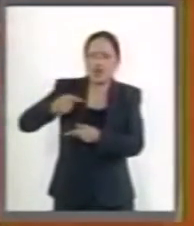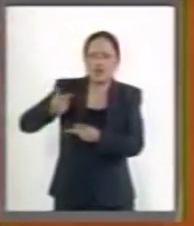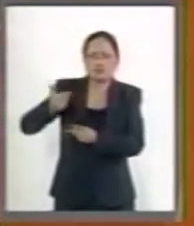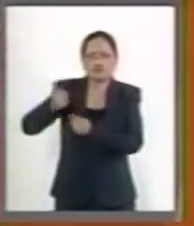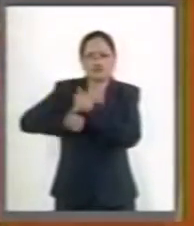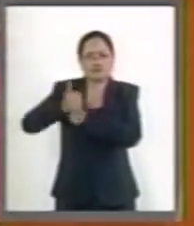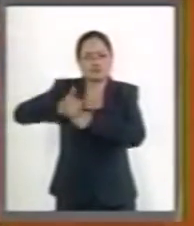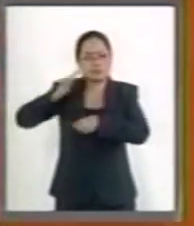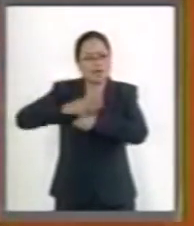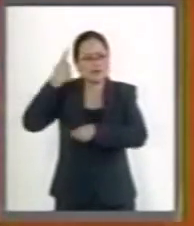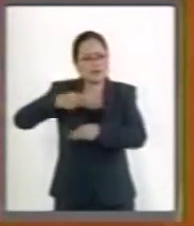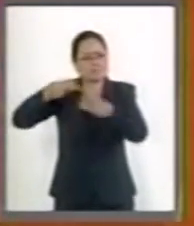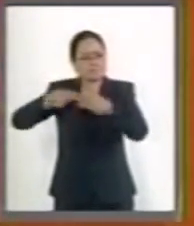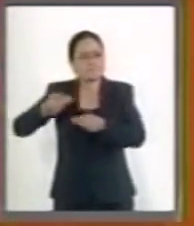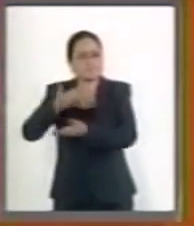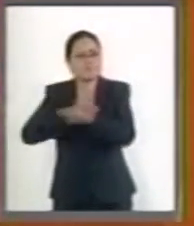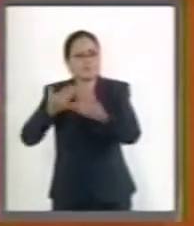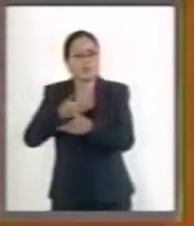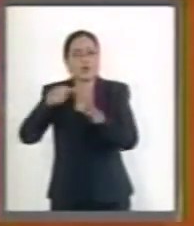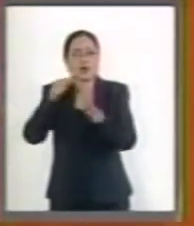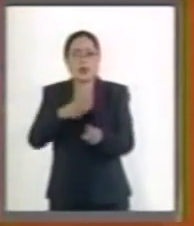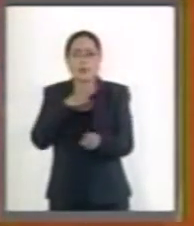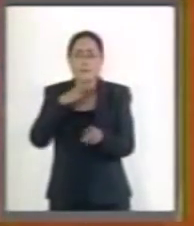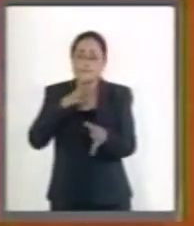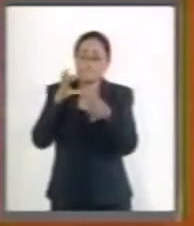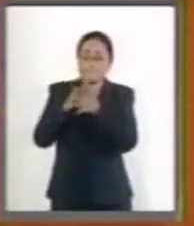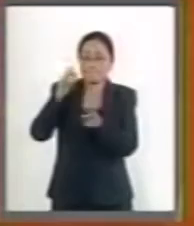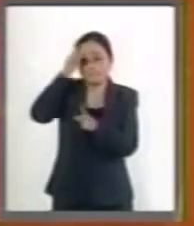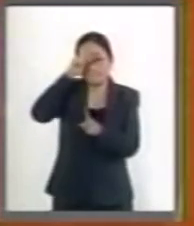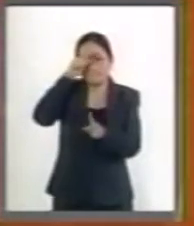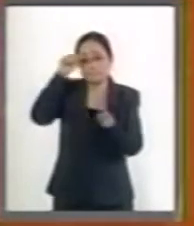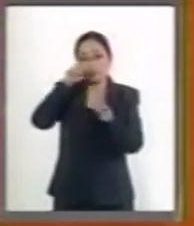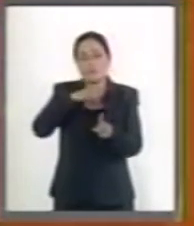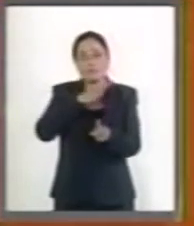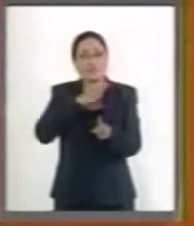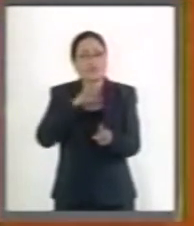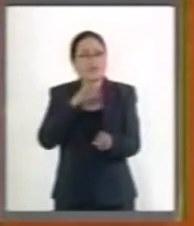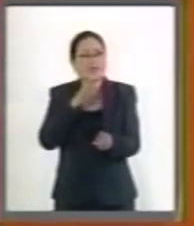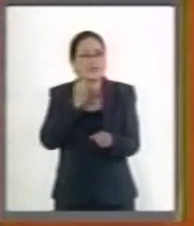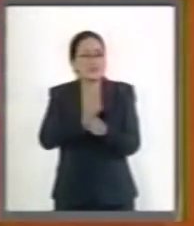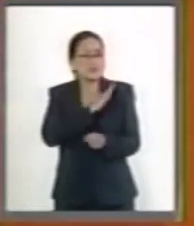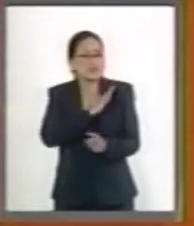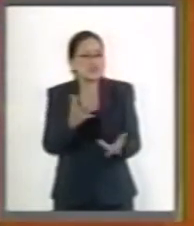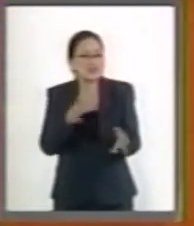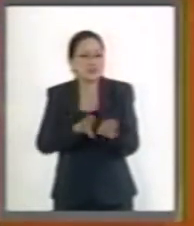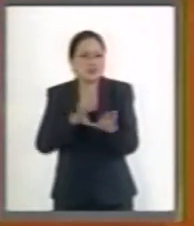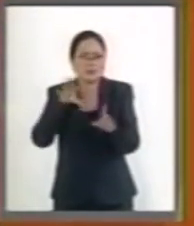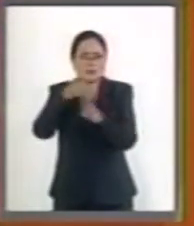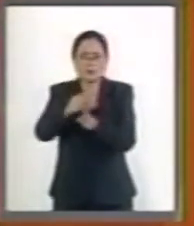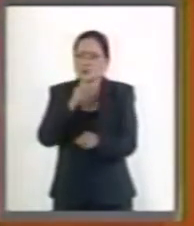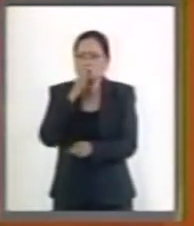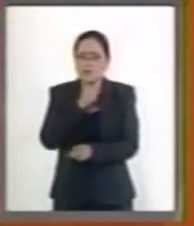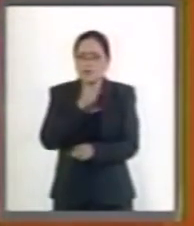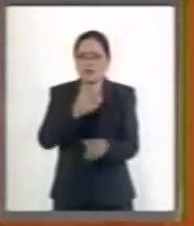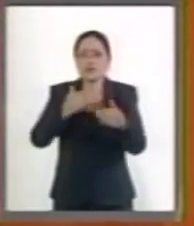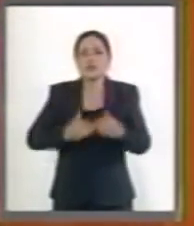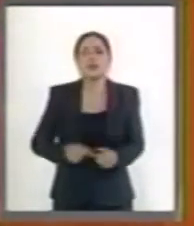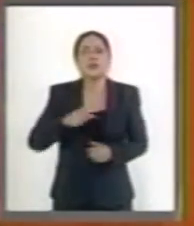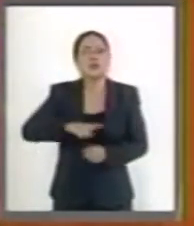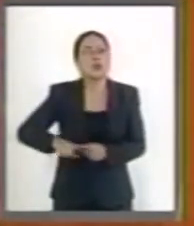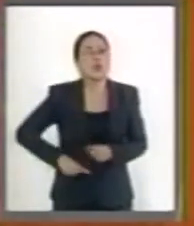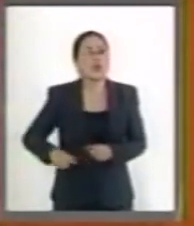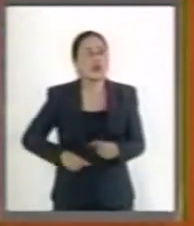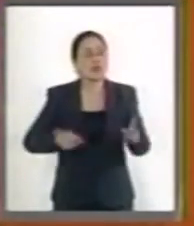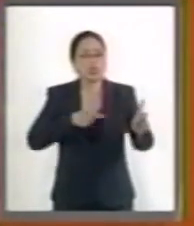gasolinas, estas observaciones que ellos señalan sean imposibles de cumplir. Por eso el gobierno le quiere dar